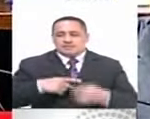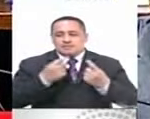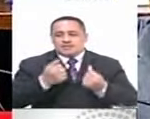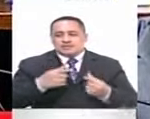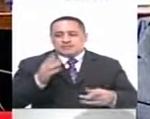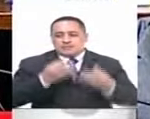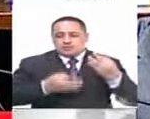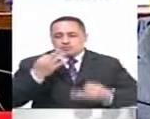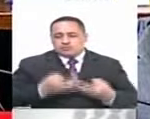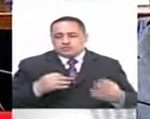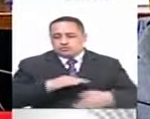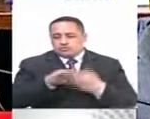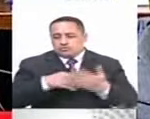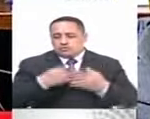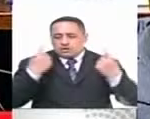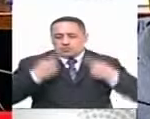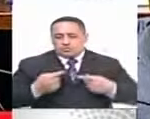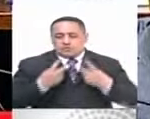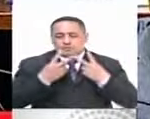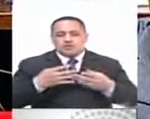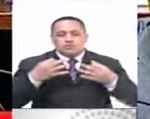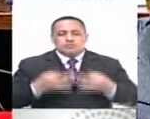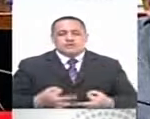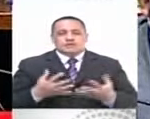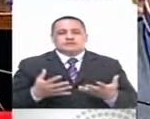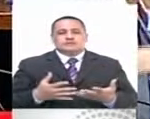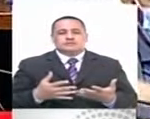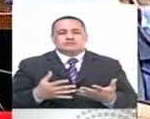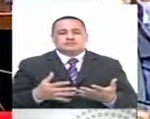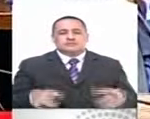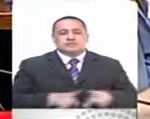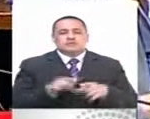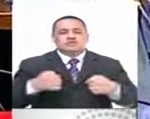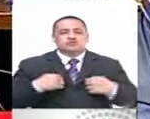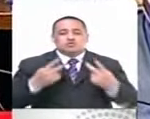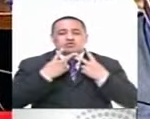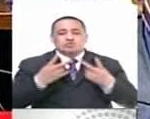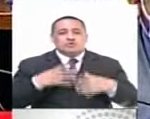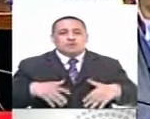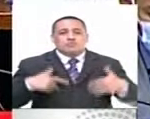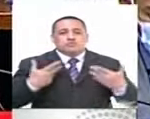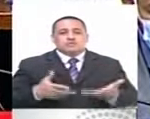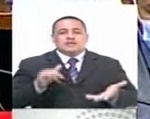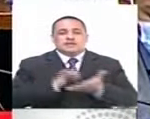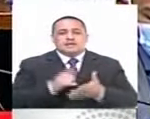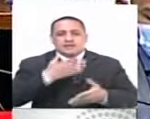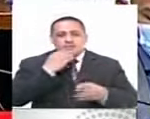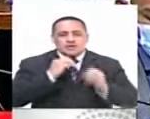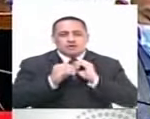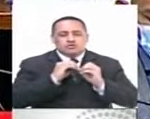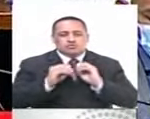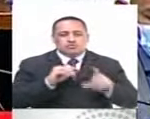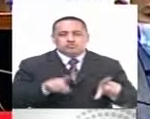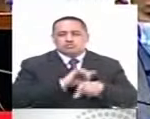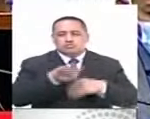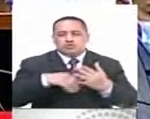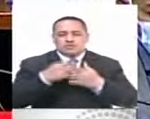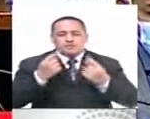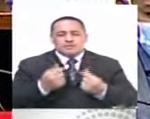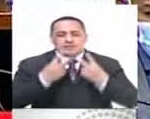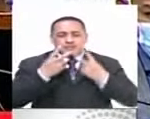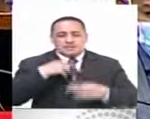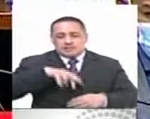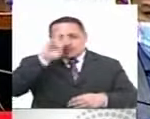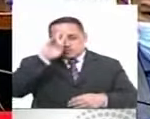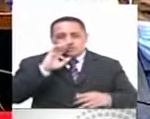necesita presupuesto adecuado para poder cumplirlas. Y yo no veo la posibilidad de que mejore la recaudación en el país si